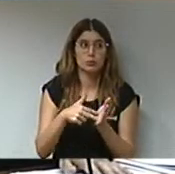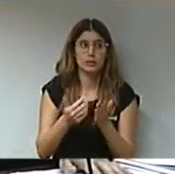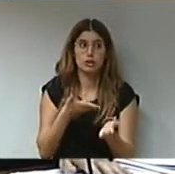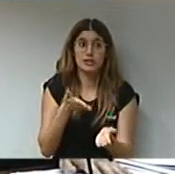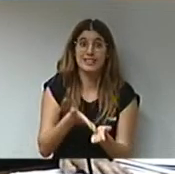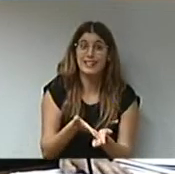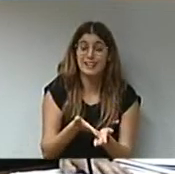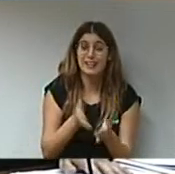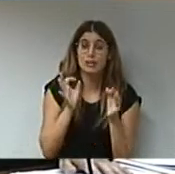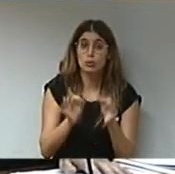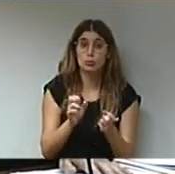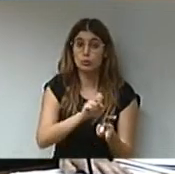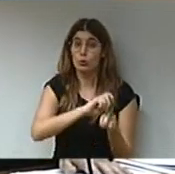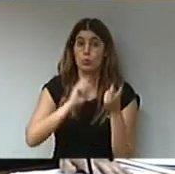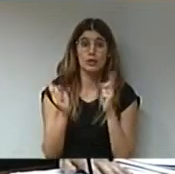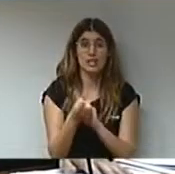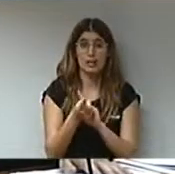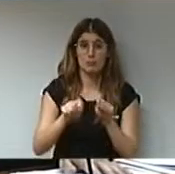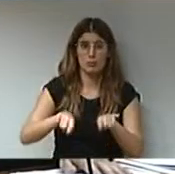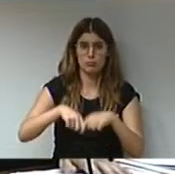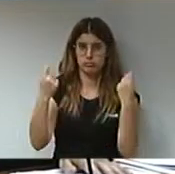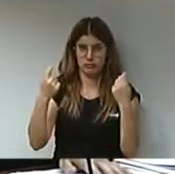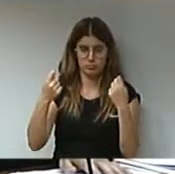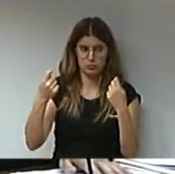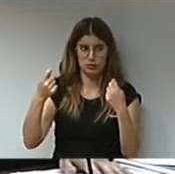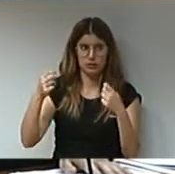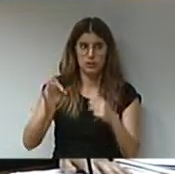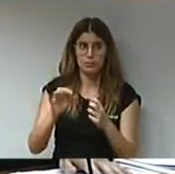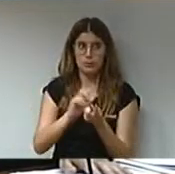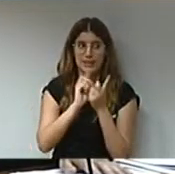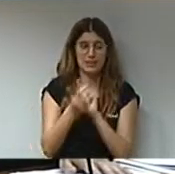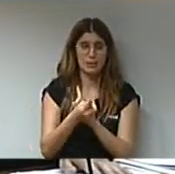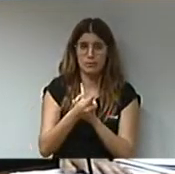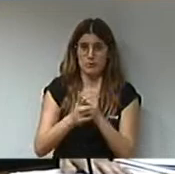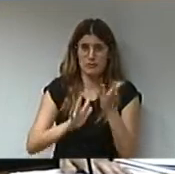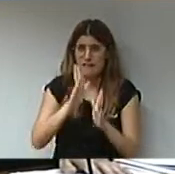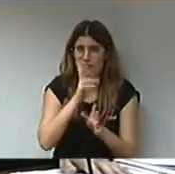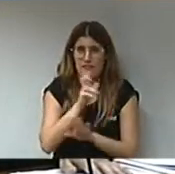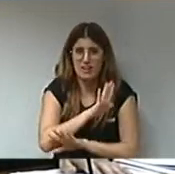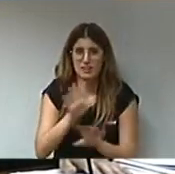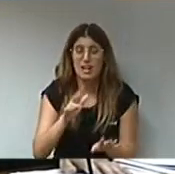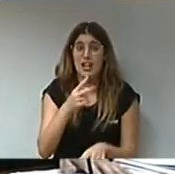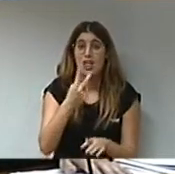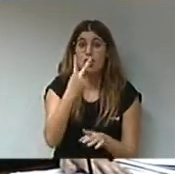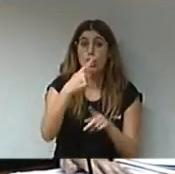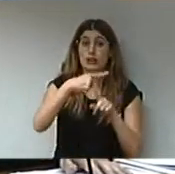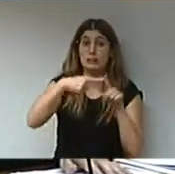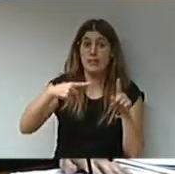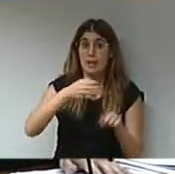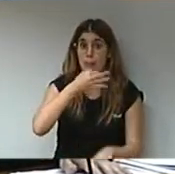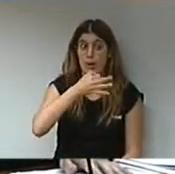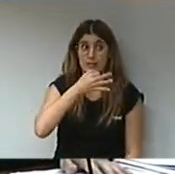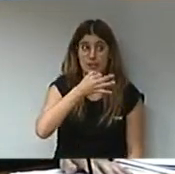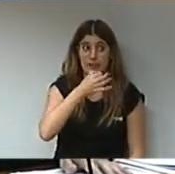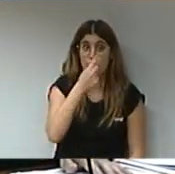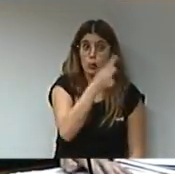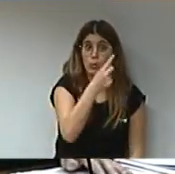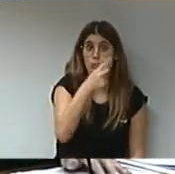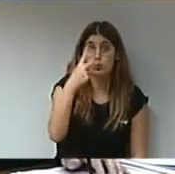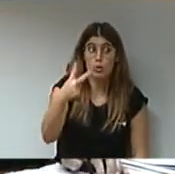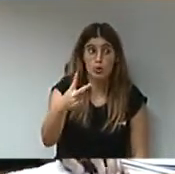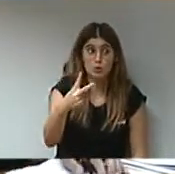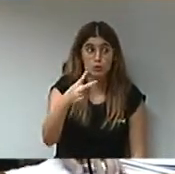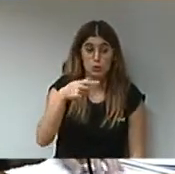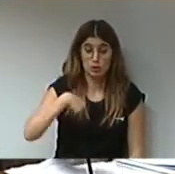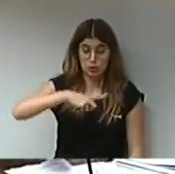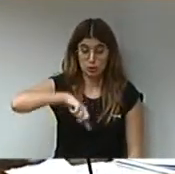y había habido un cambio disruptivo extraordinario. Lo que había pasado era terrible. A las 2:30 de la tarde, en el 112,